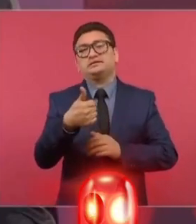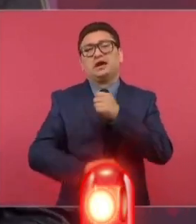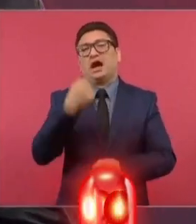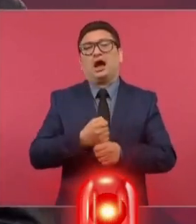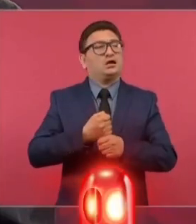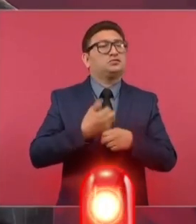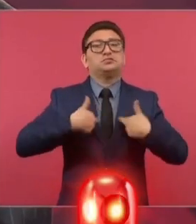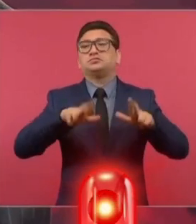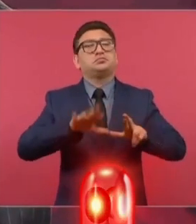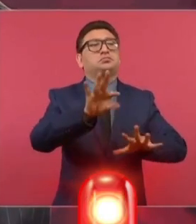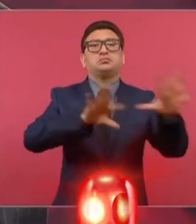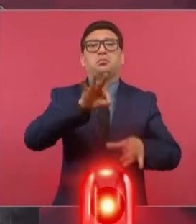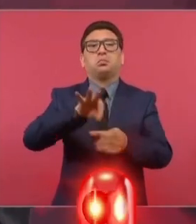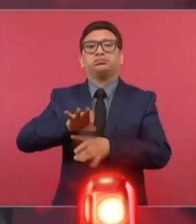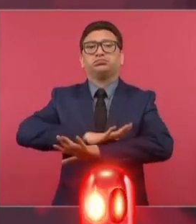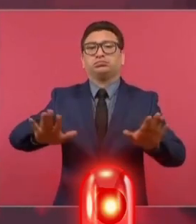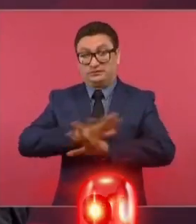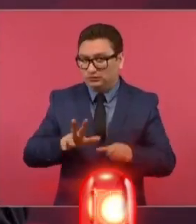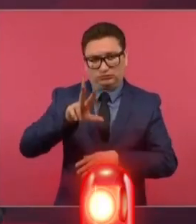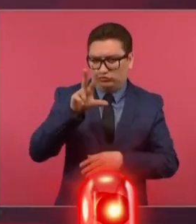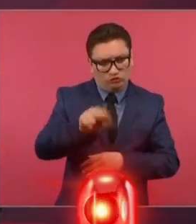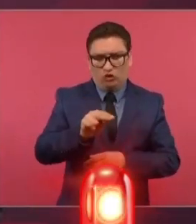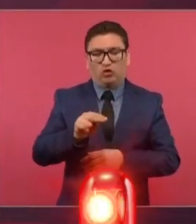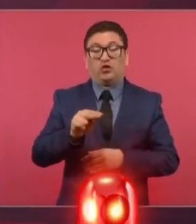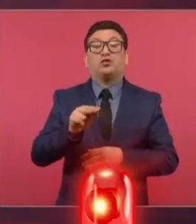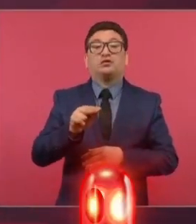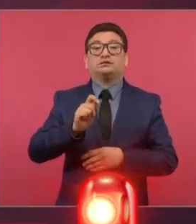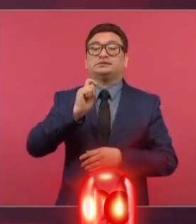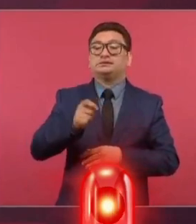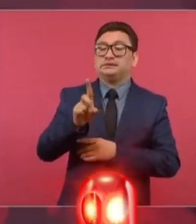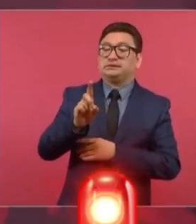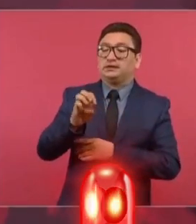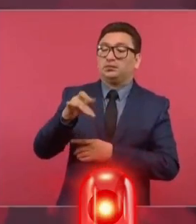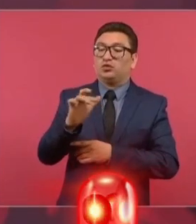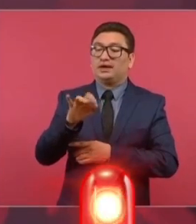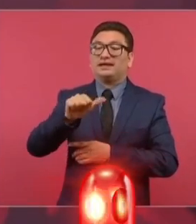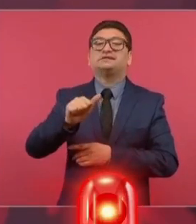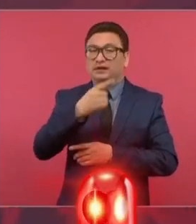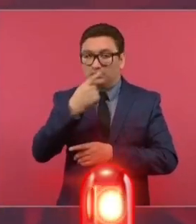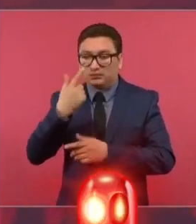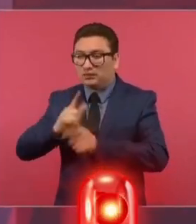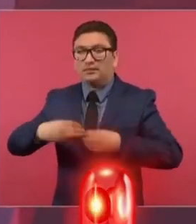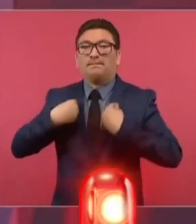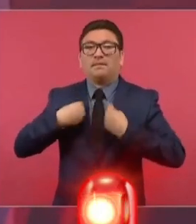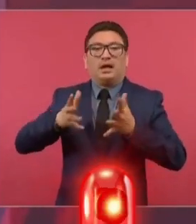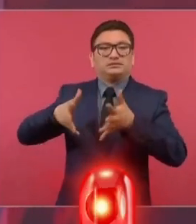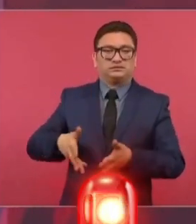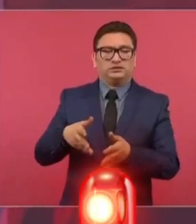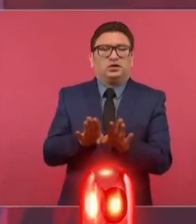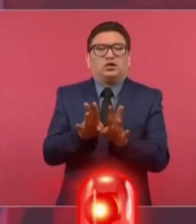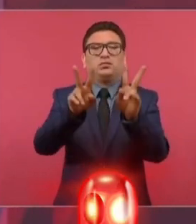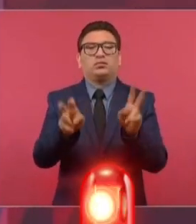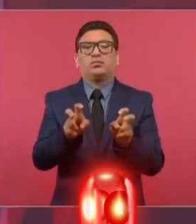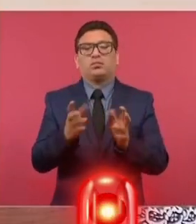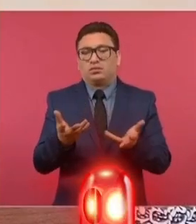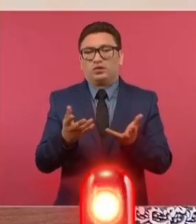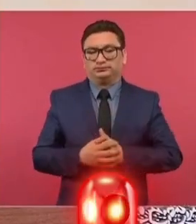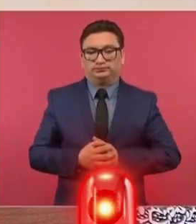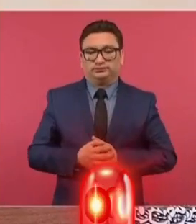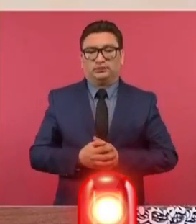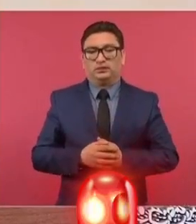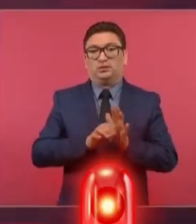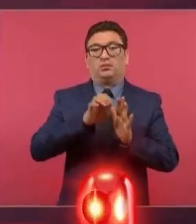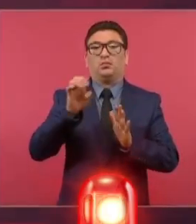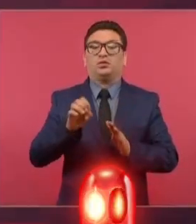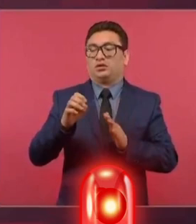nuestros representantes y ya, que la democracia sea una forma de vida que tenga que ver con